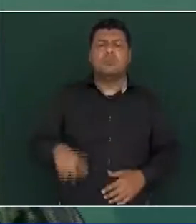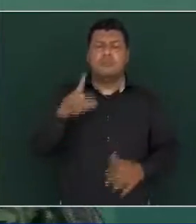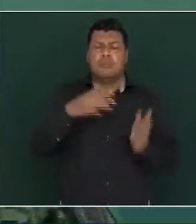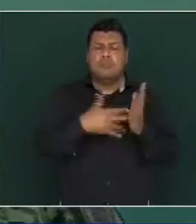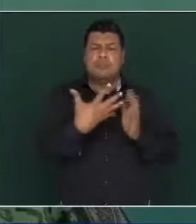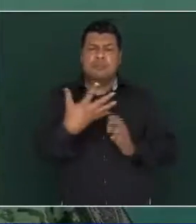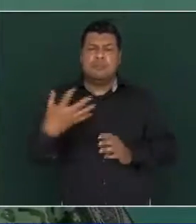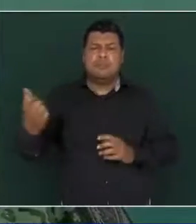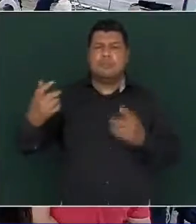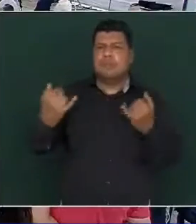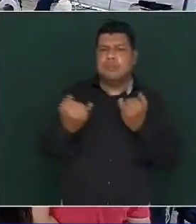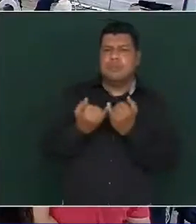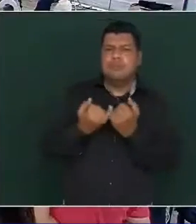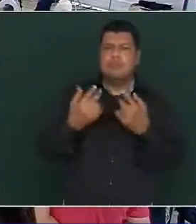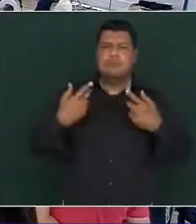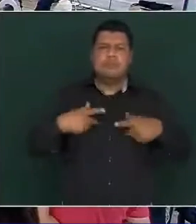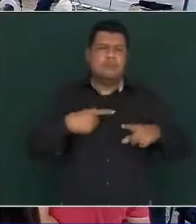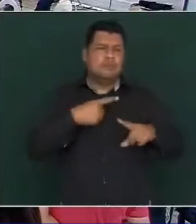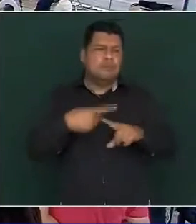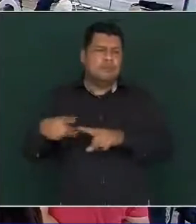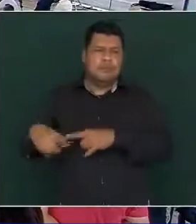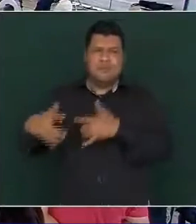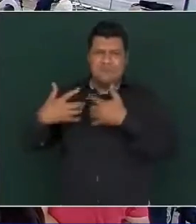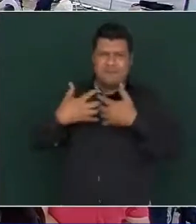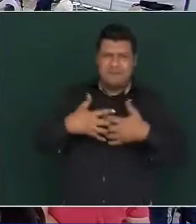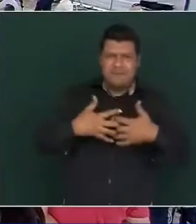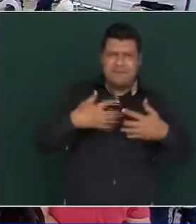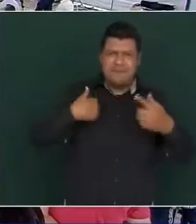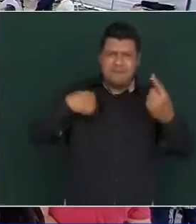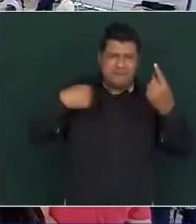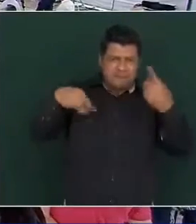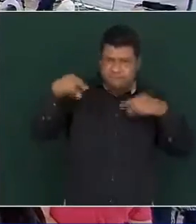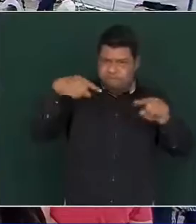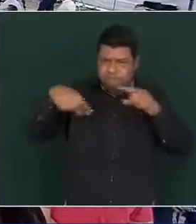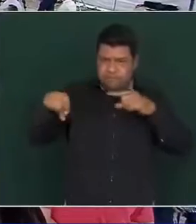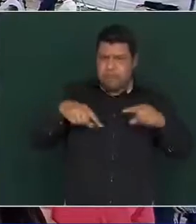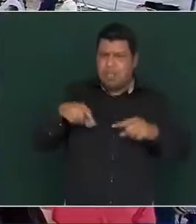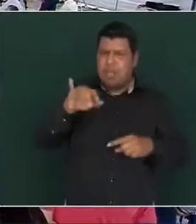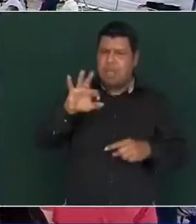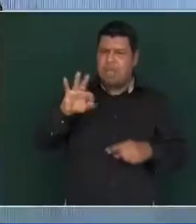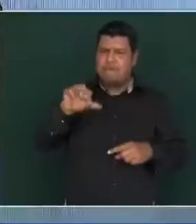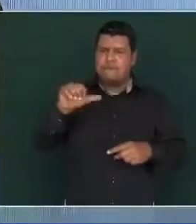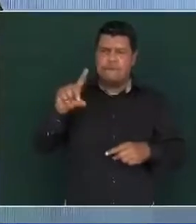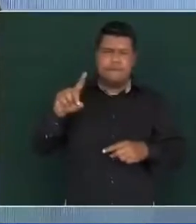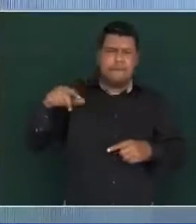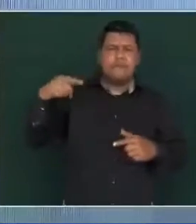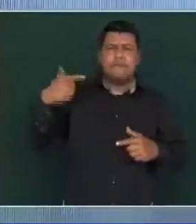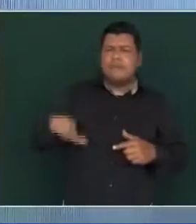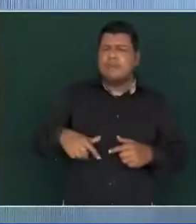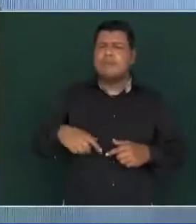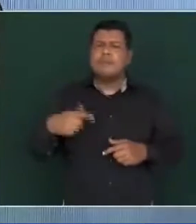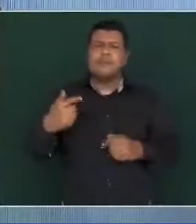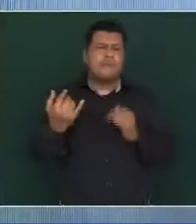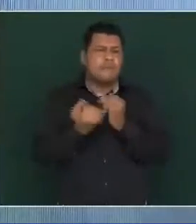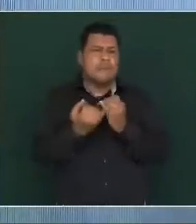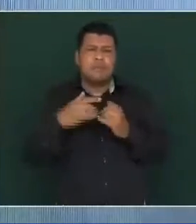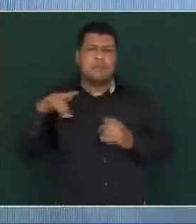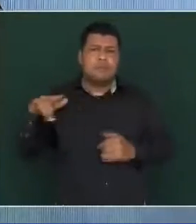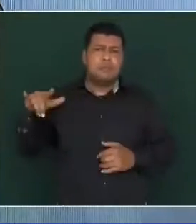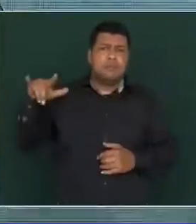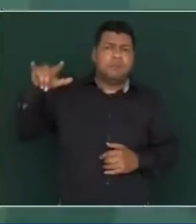administración de la empresa que administra el AIFA y la empresa que es el Grupo Aeroportuario.